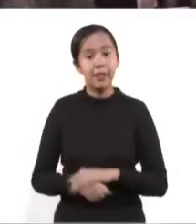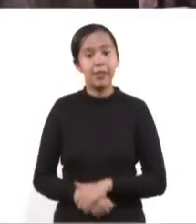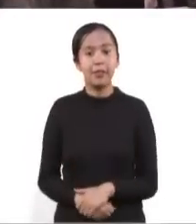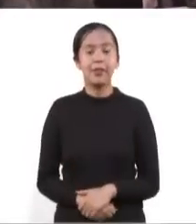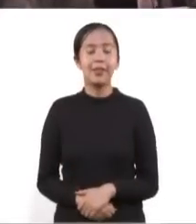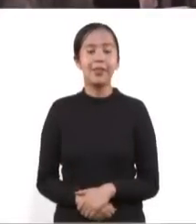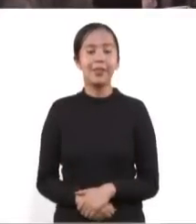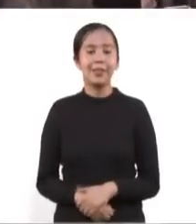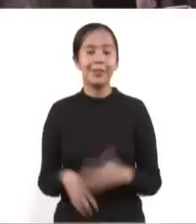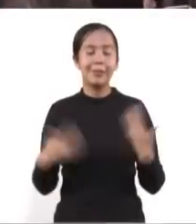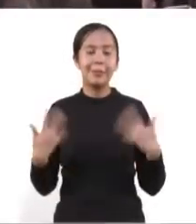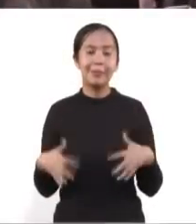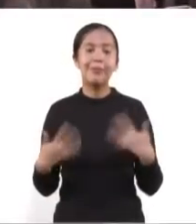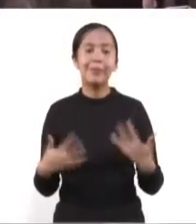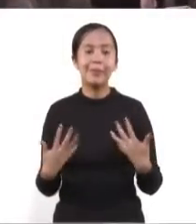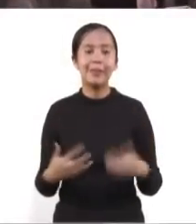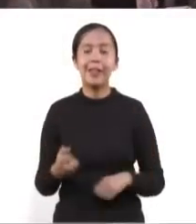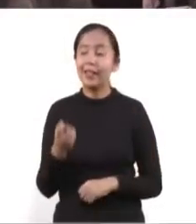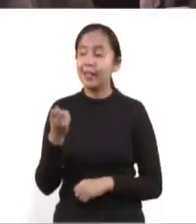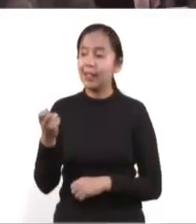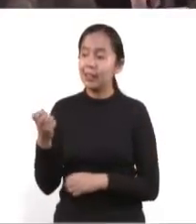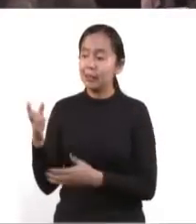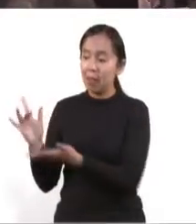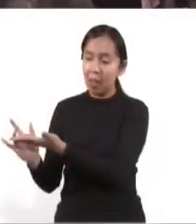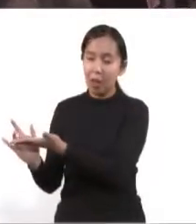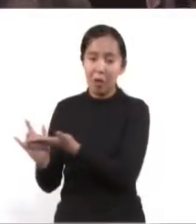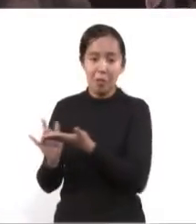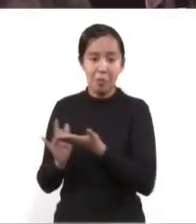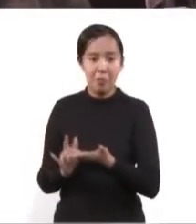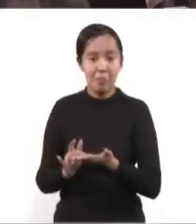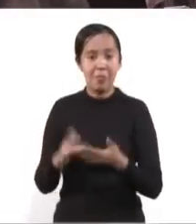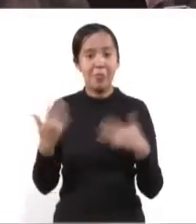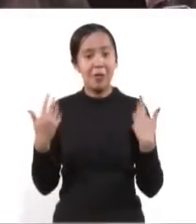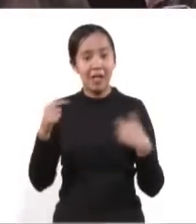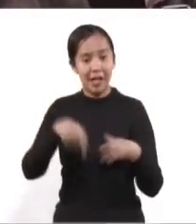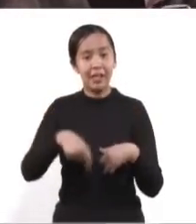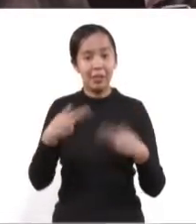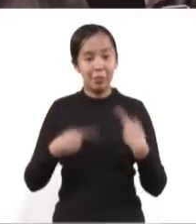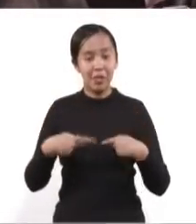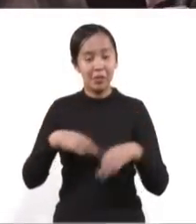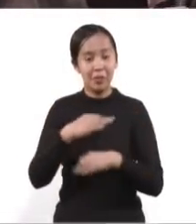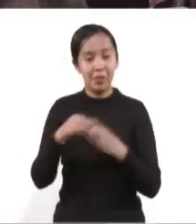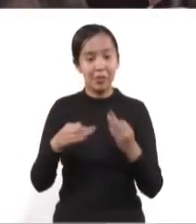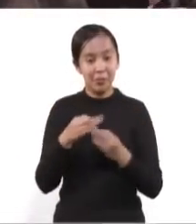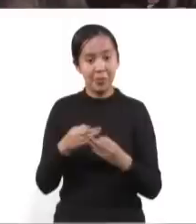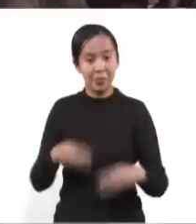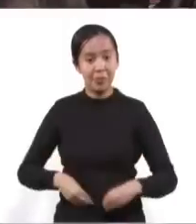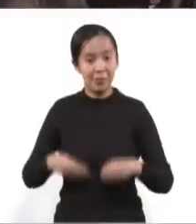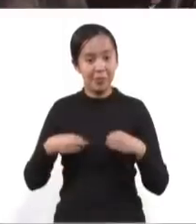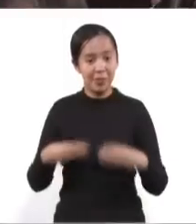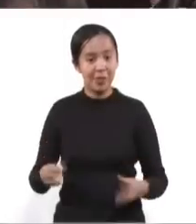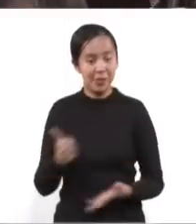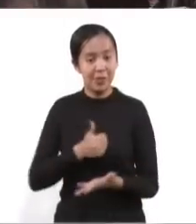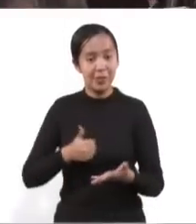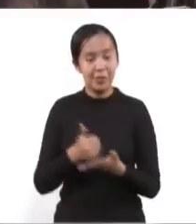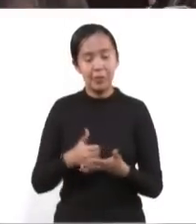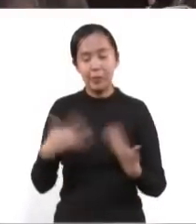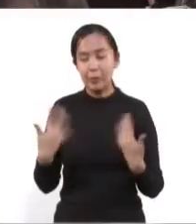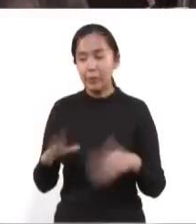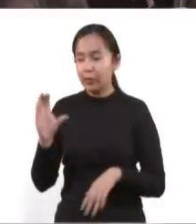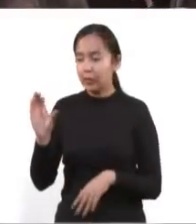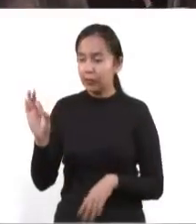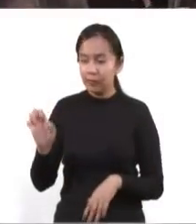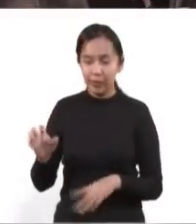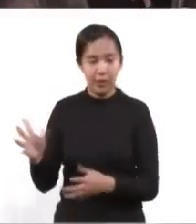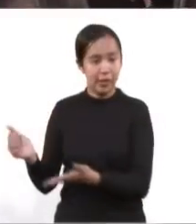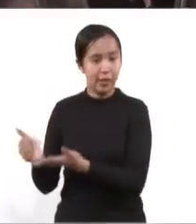Ese es el apoyo que los habitantes de la ciudad hemos recibido de Comisión Federal de Electricidad